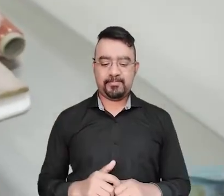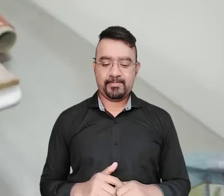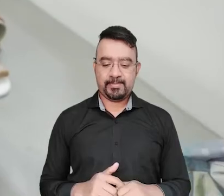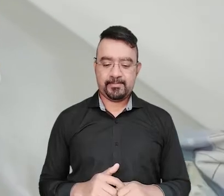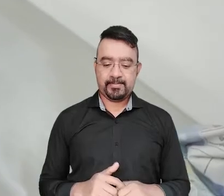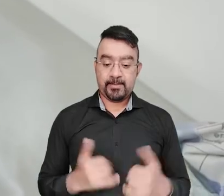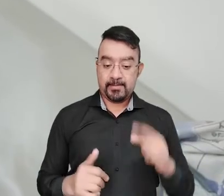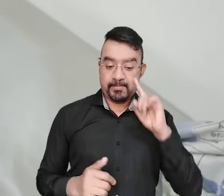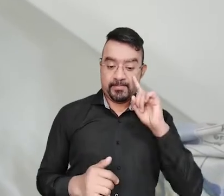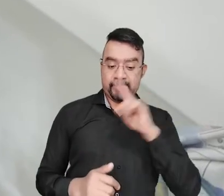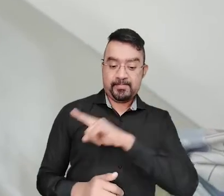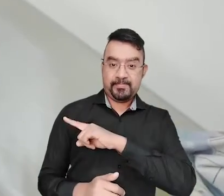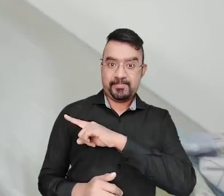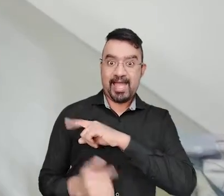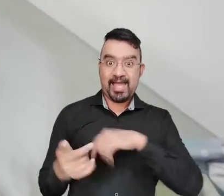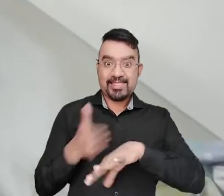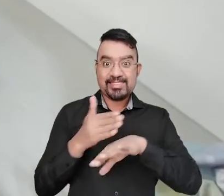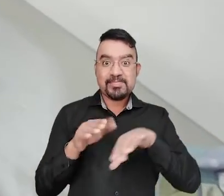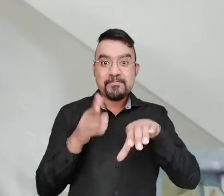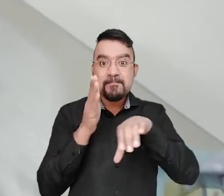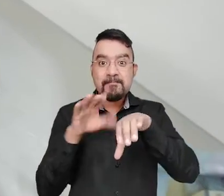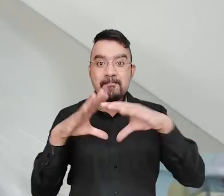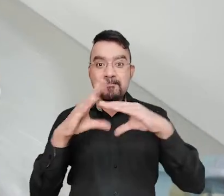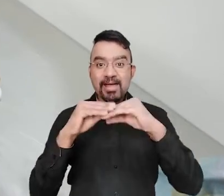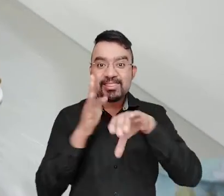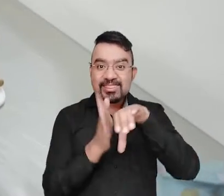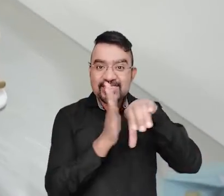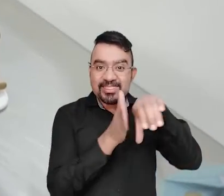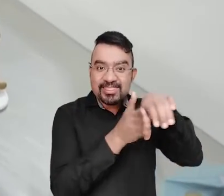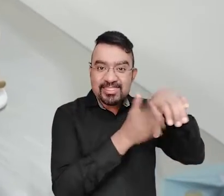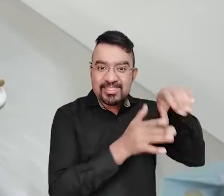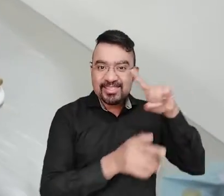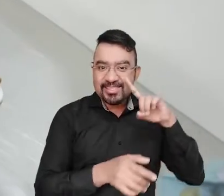con los panes. Fíjate que les quitamos todos los borditos.